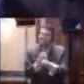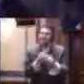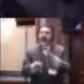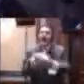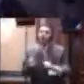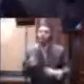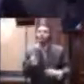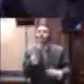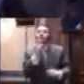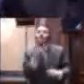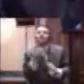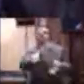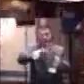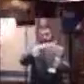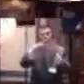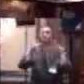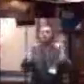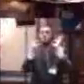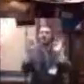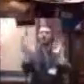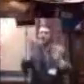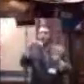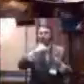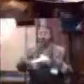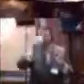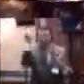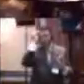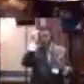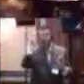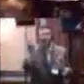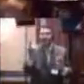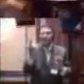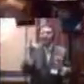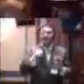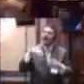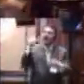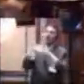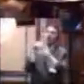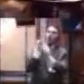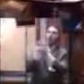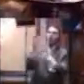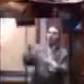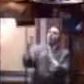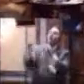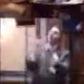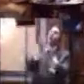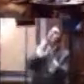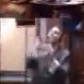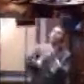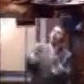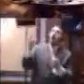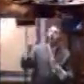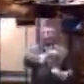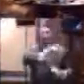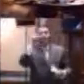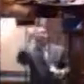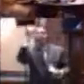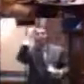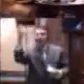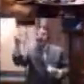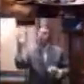resolverlo todo, que no es a la democracia a la que le debemos pedir que genere riqueza, que genere